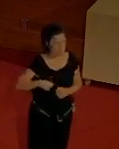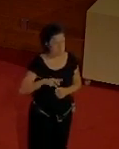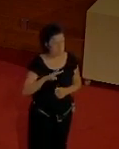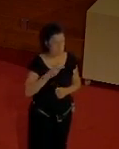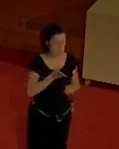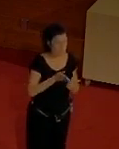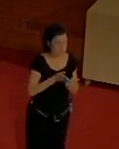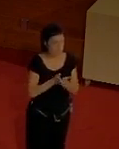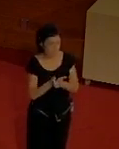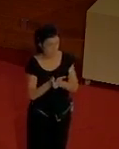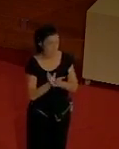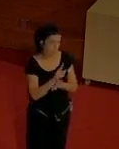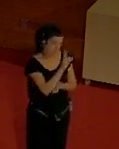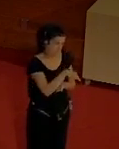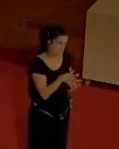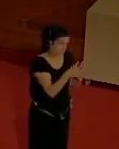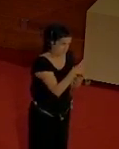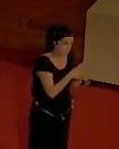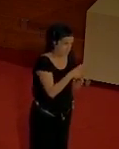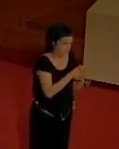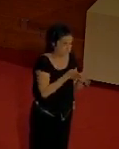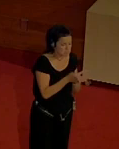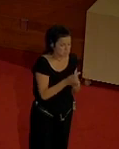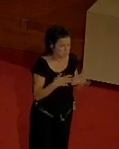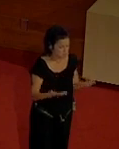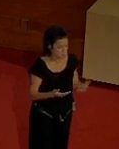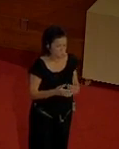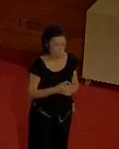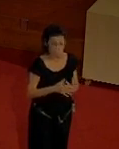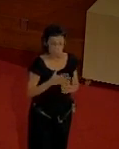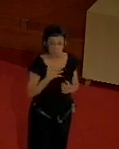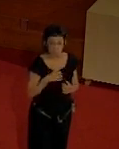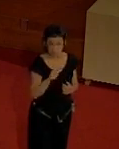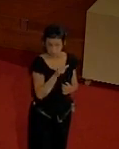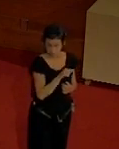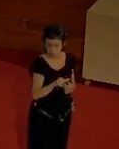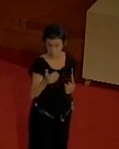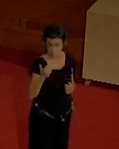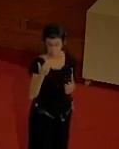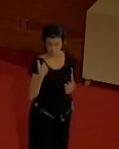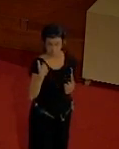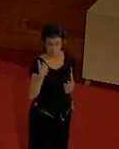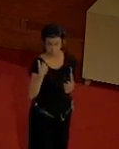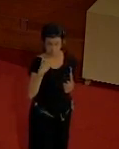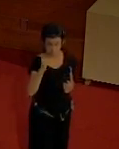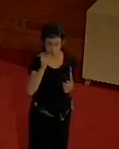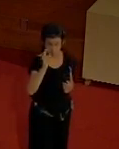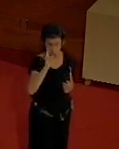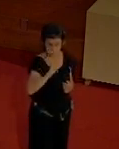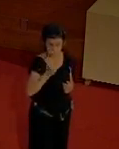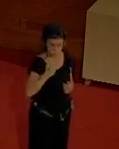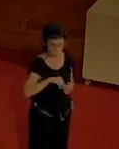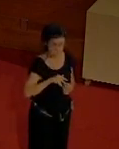sentido y Estados Unidos habrán visto quizá esta última semana es la primera vez que se celebra en C